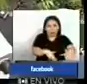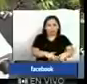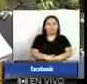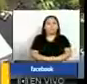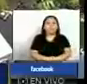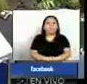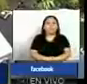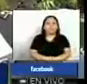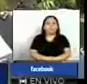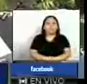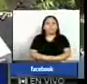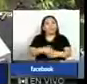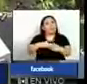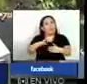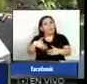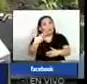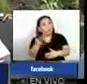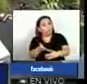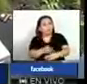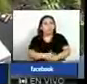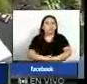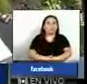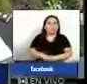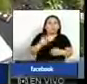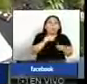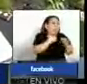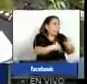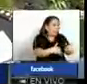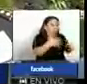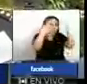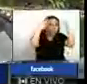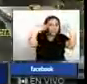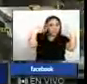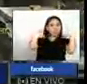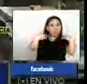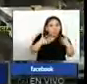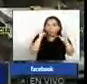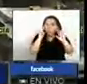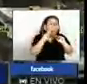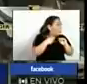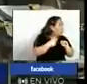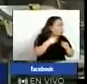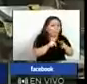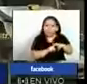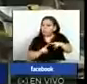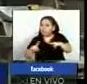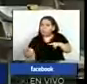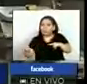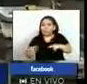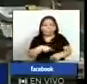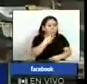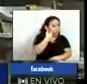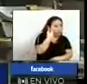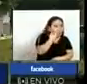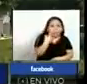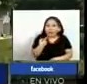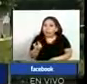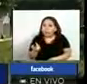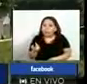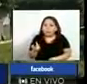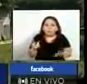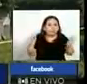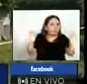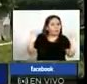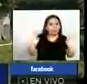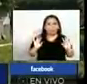fue bañado y en un pequeño descuido ya no lo observaron. Lo buscaron y directamente